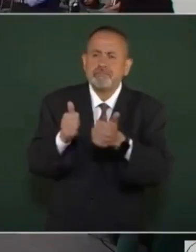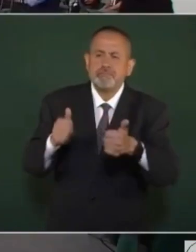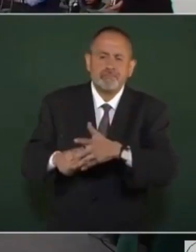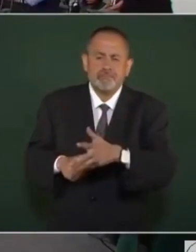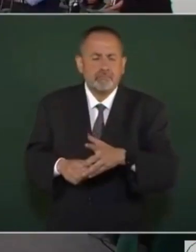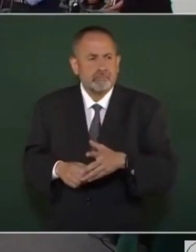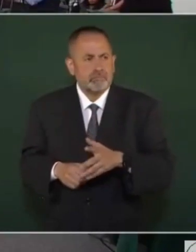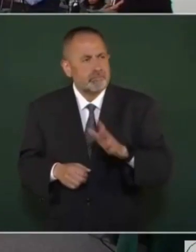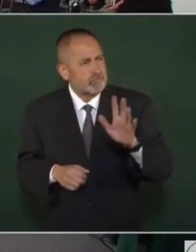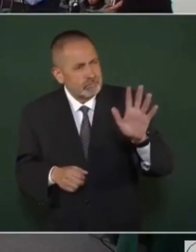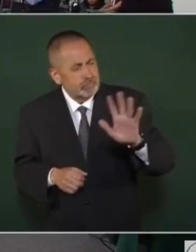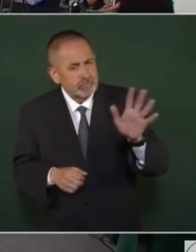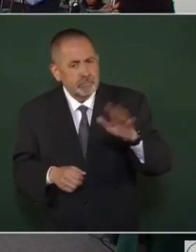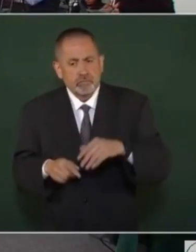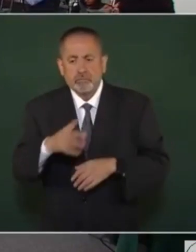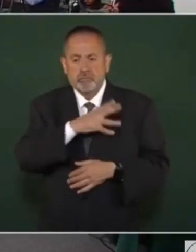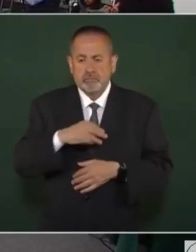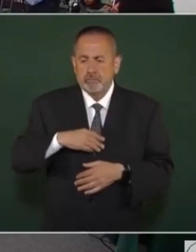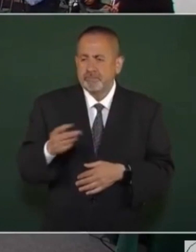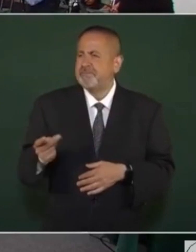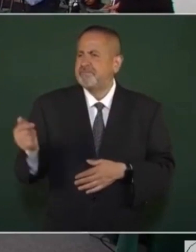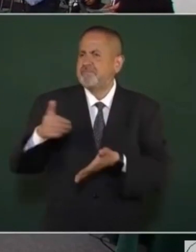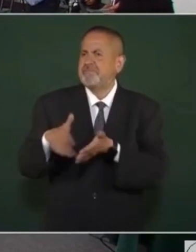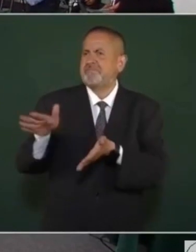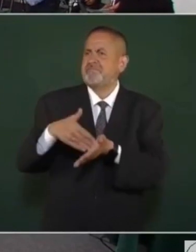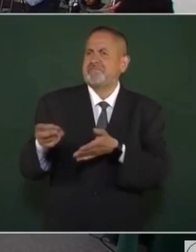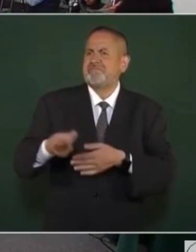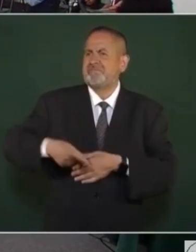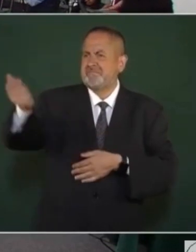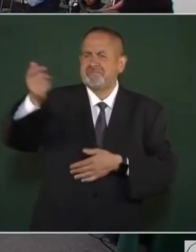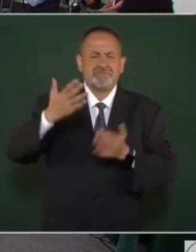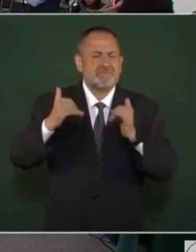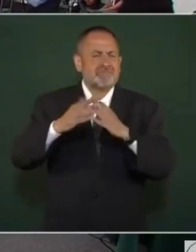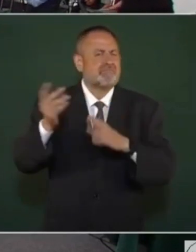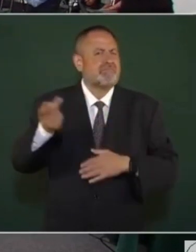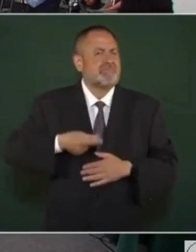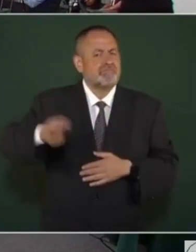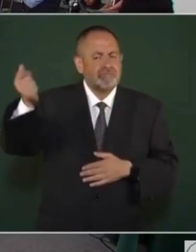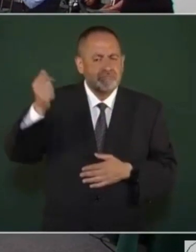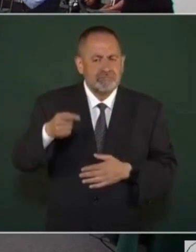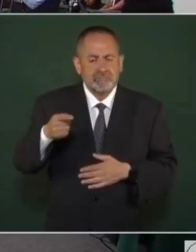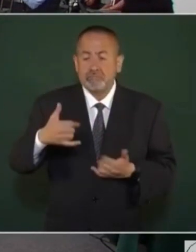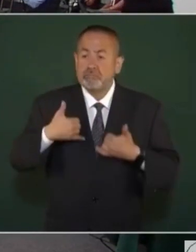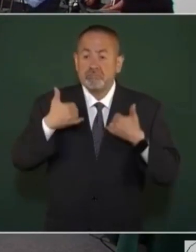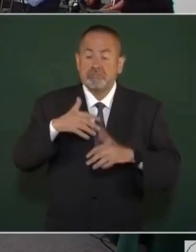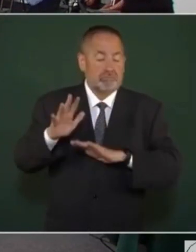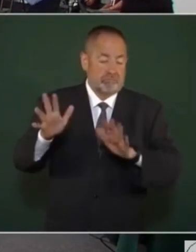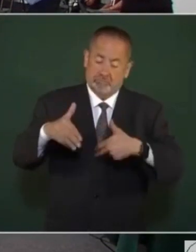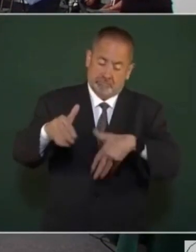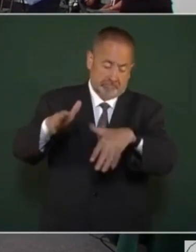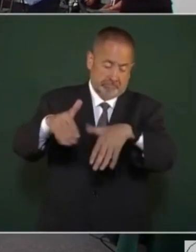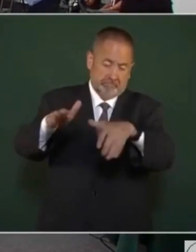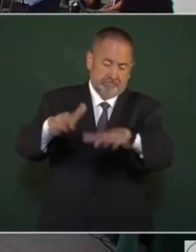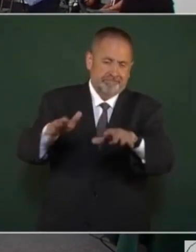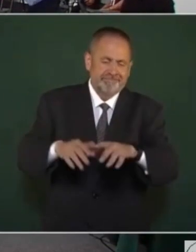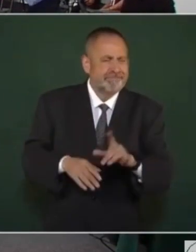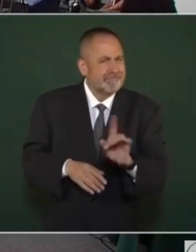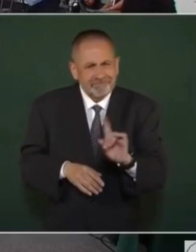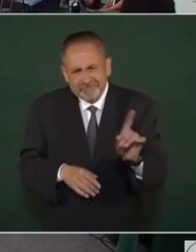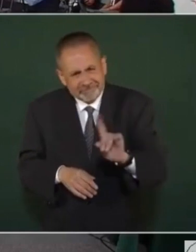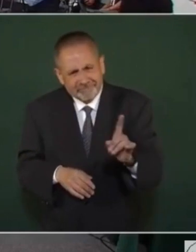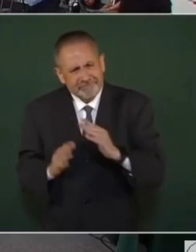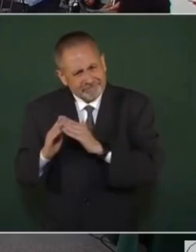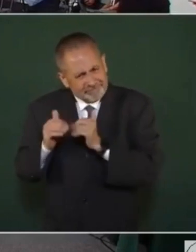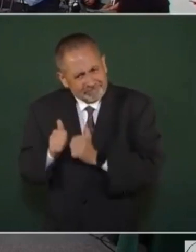No corras a tus hijos de tu casa desde que son adolescentes.